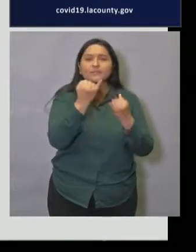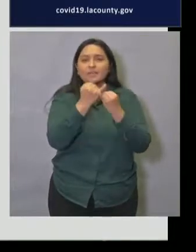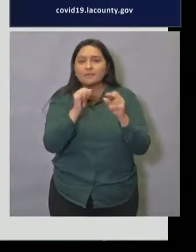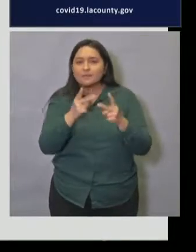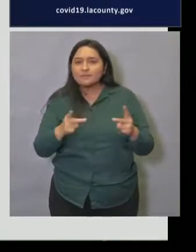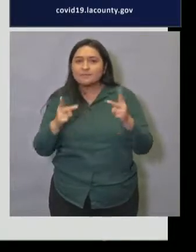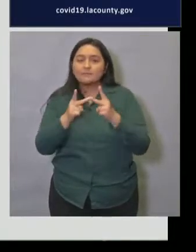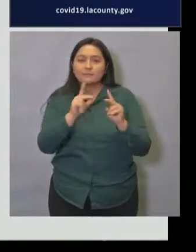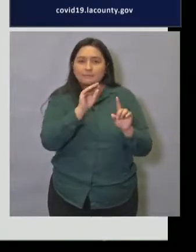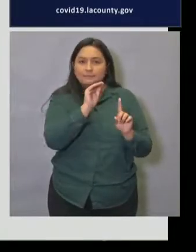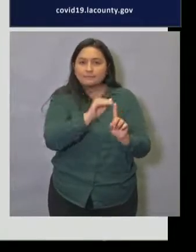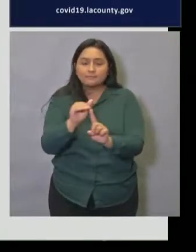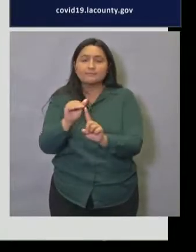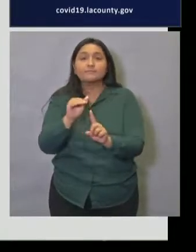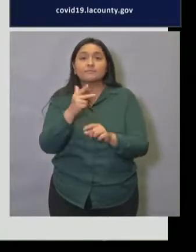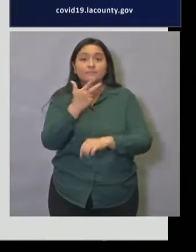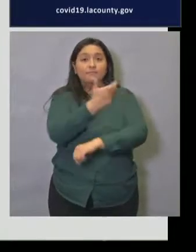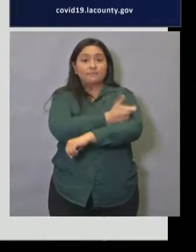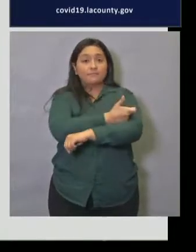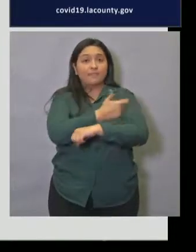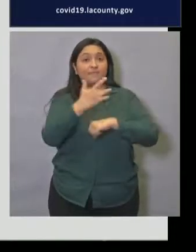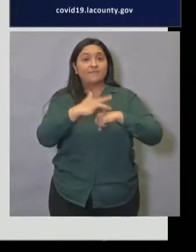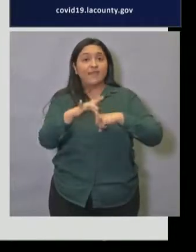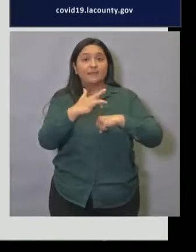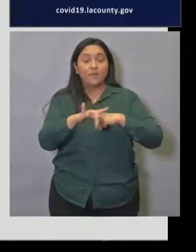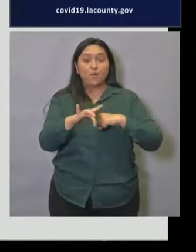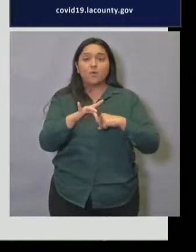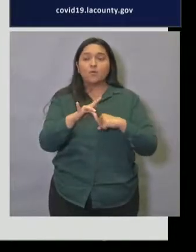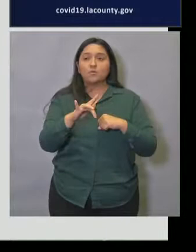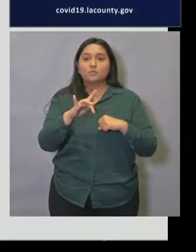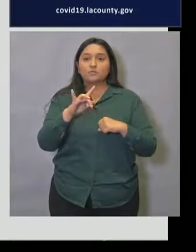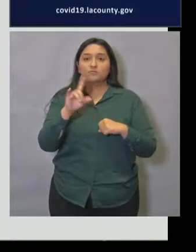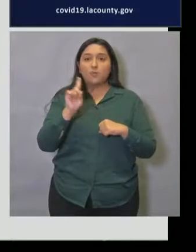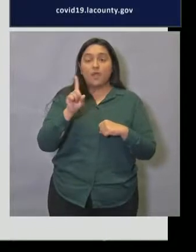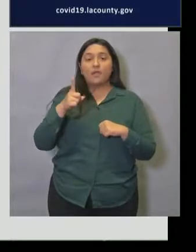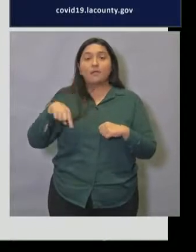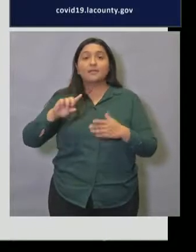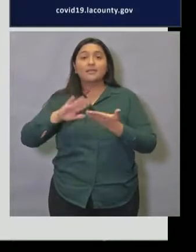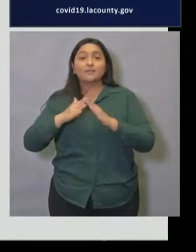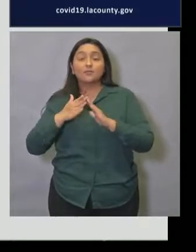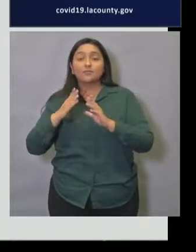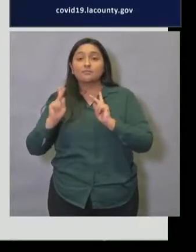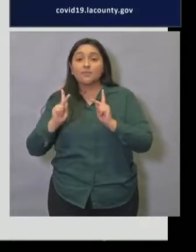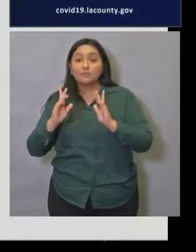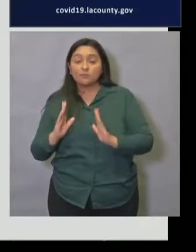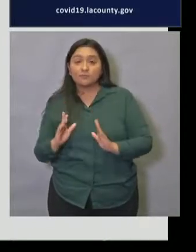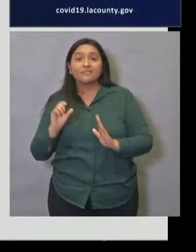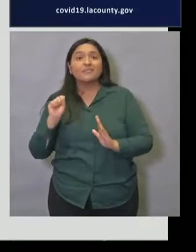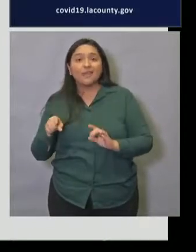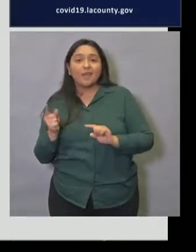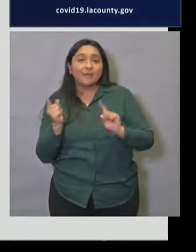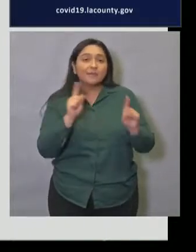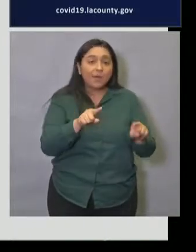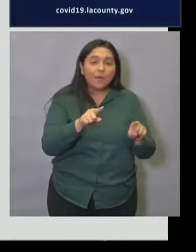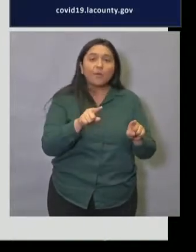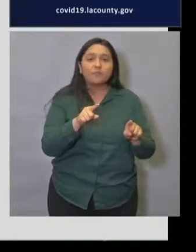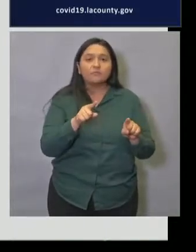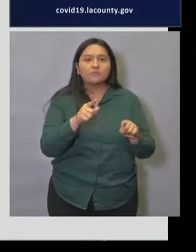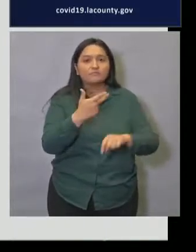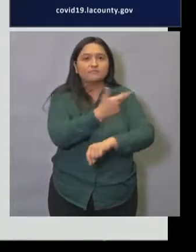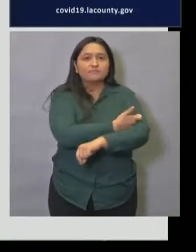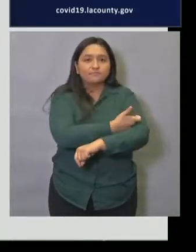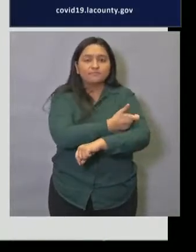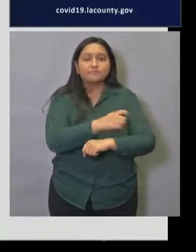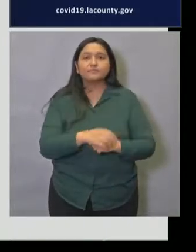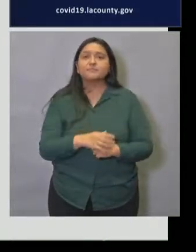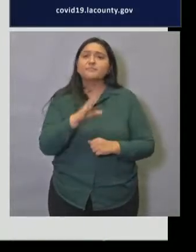estén disponibles en sitios que ustedes van a visitar y que tienen confianza. Y también trabajé con